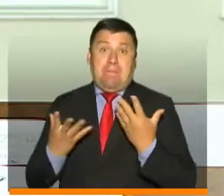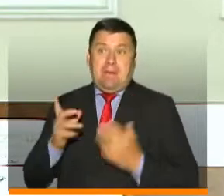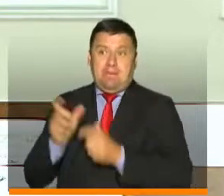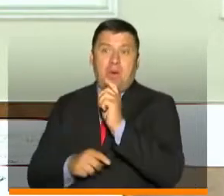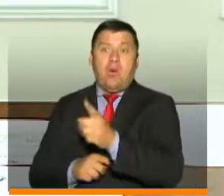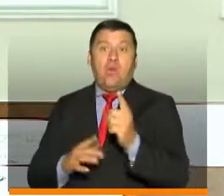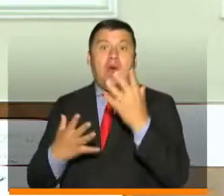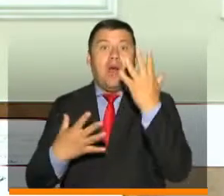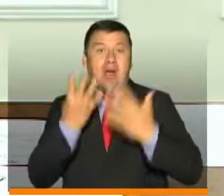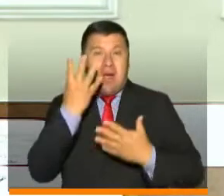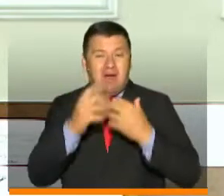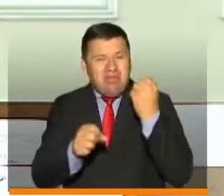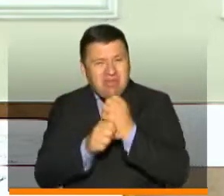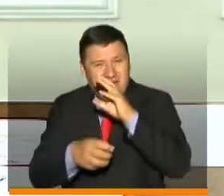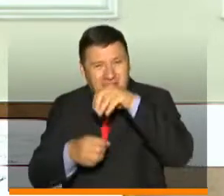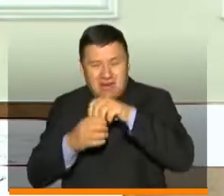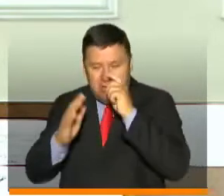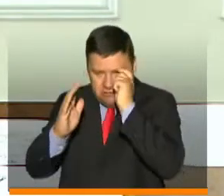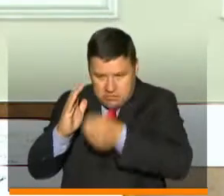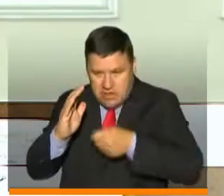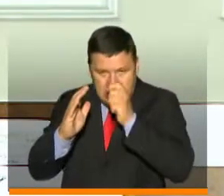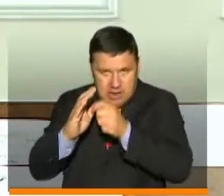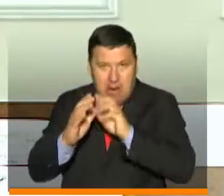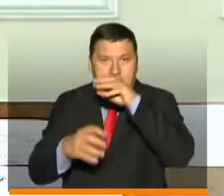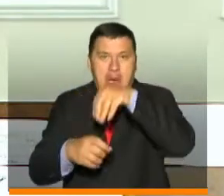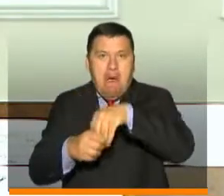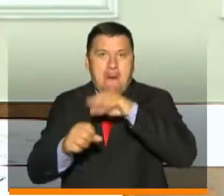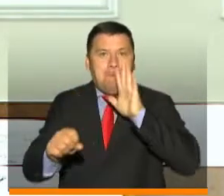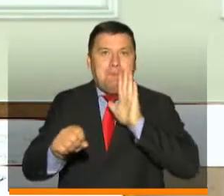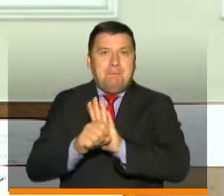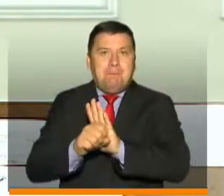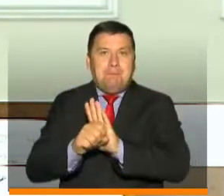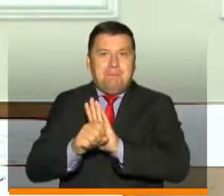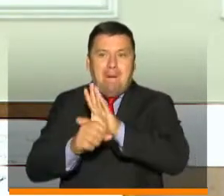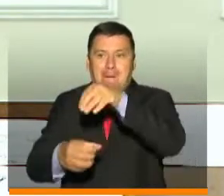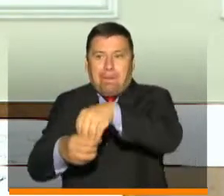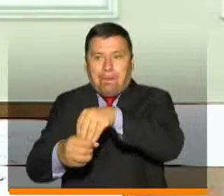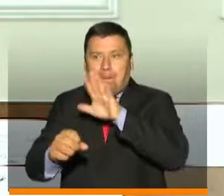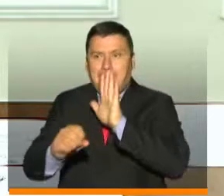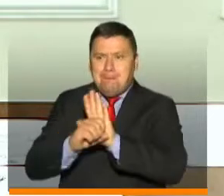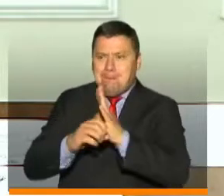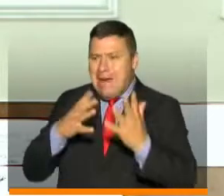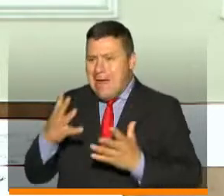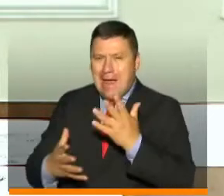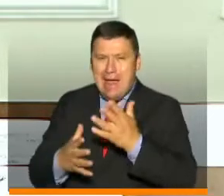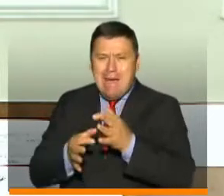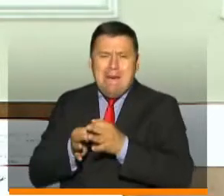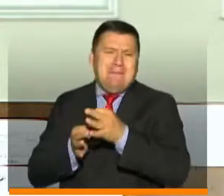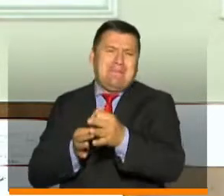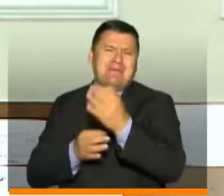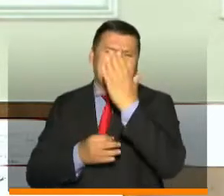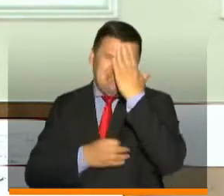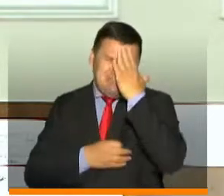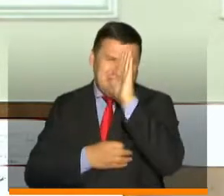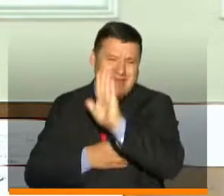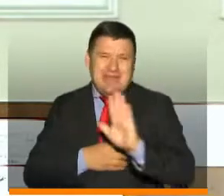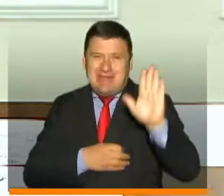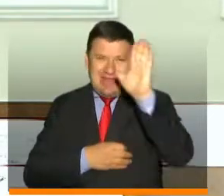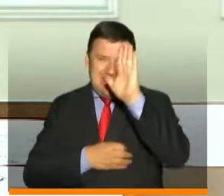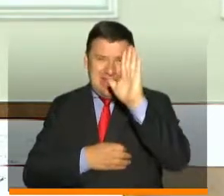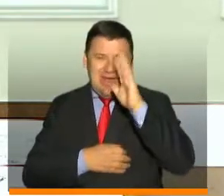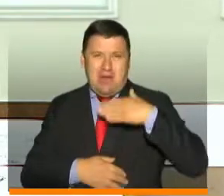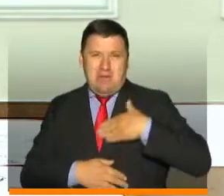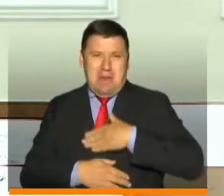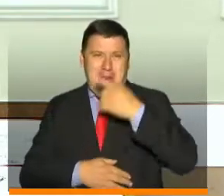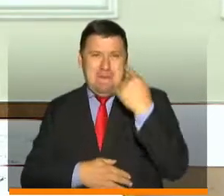los 14 mineros que se habían quedado atrapados en una de las regiones más queridas del departamento de